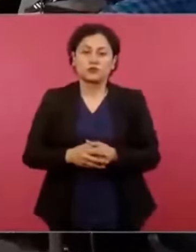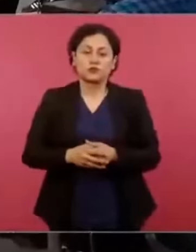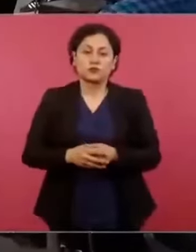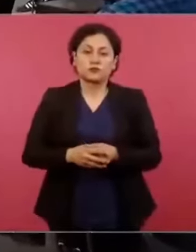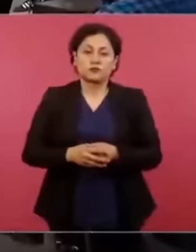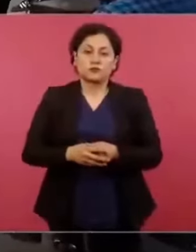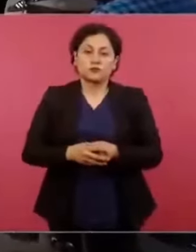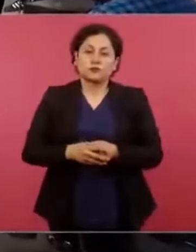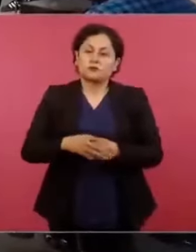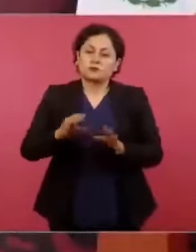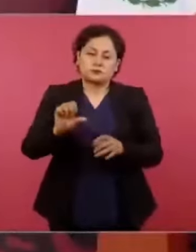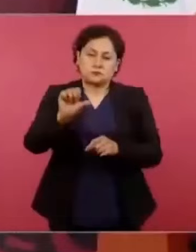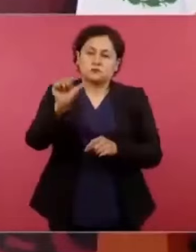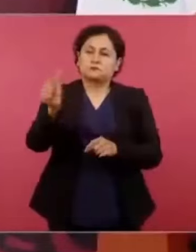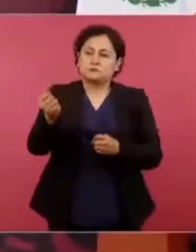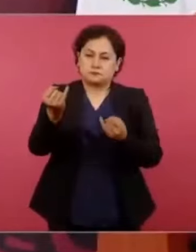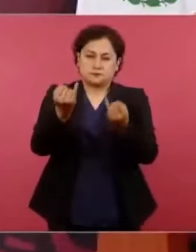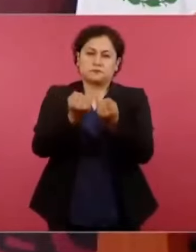y otros, ¿no?